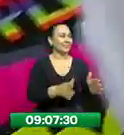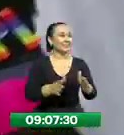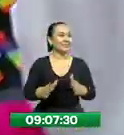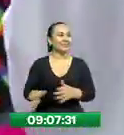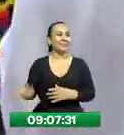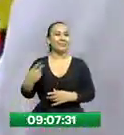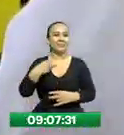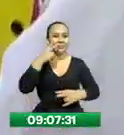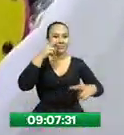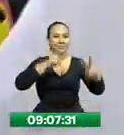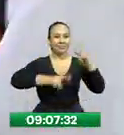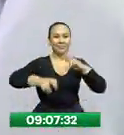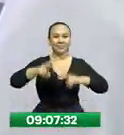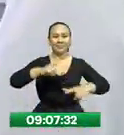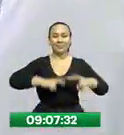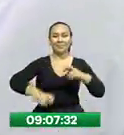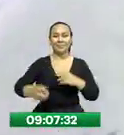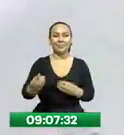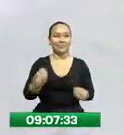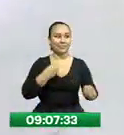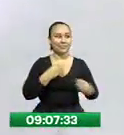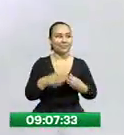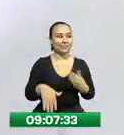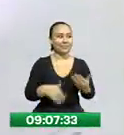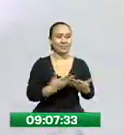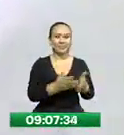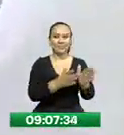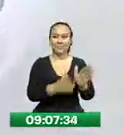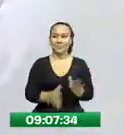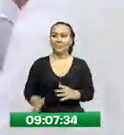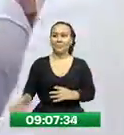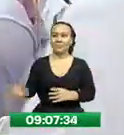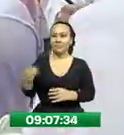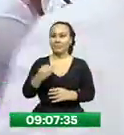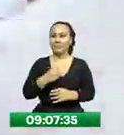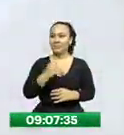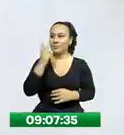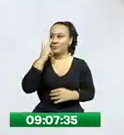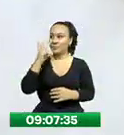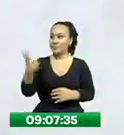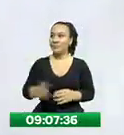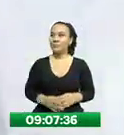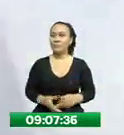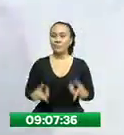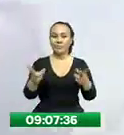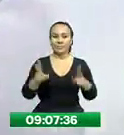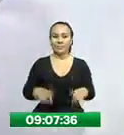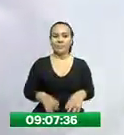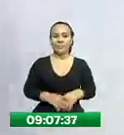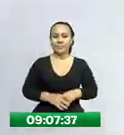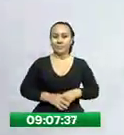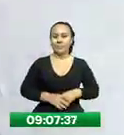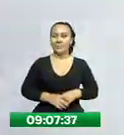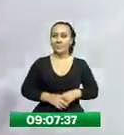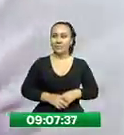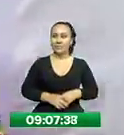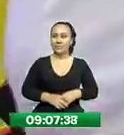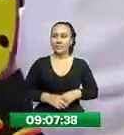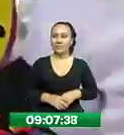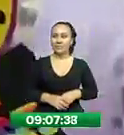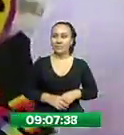del Hospital de Niños? Estamos totalmente empoderados, contamos con muchos servicios. El servicio de neonatología